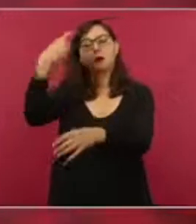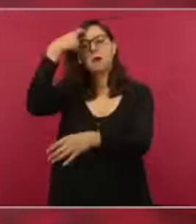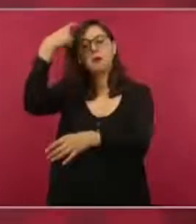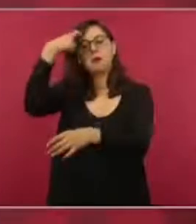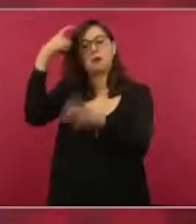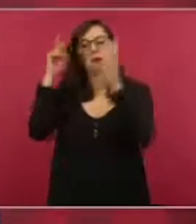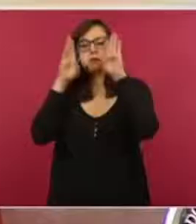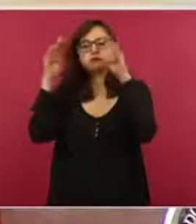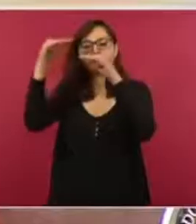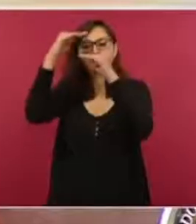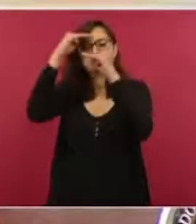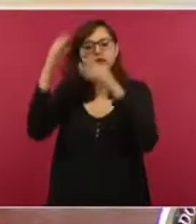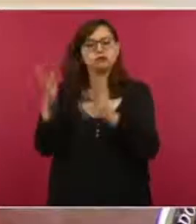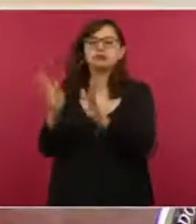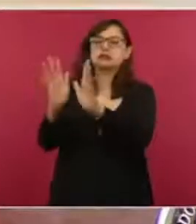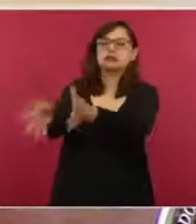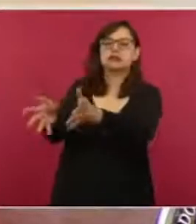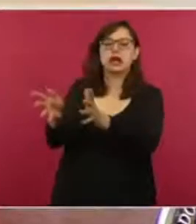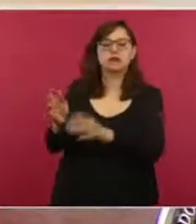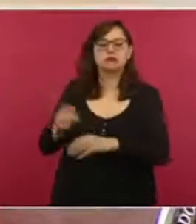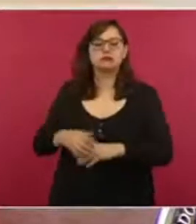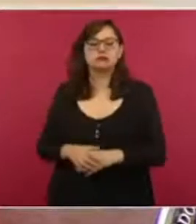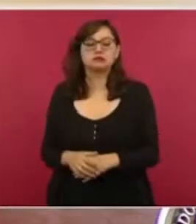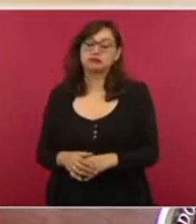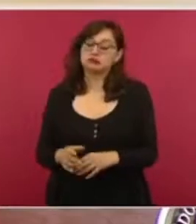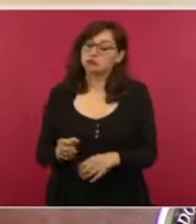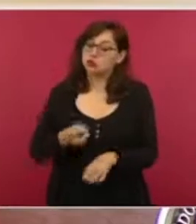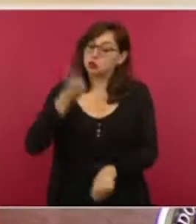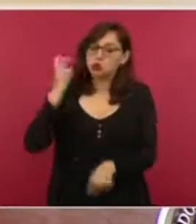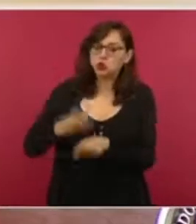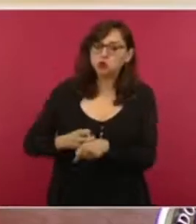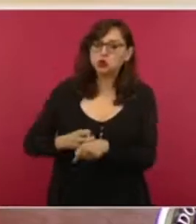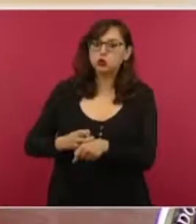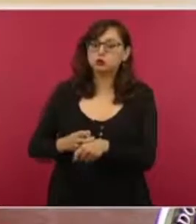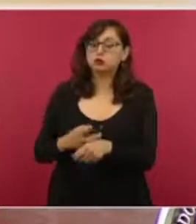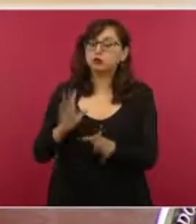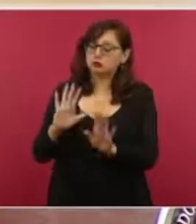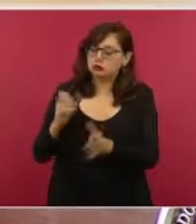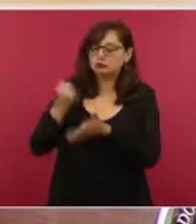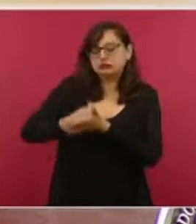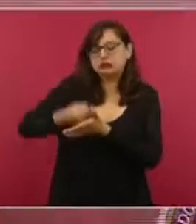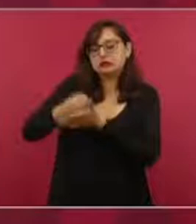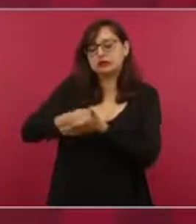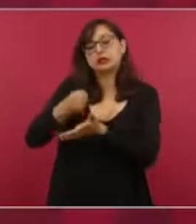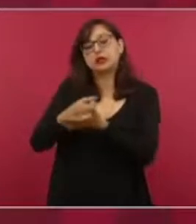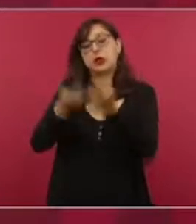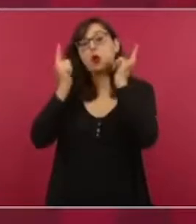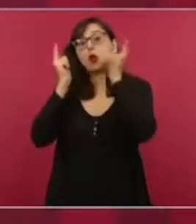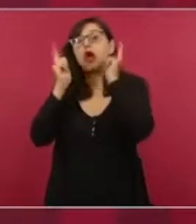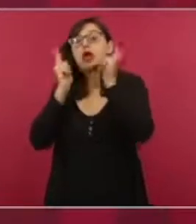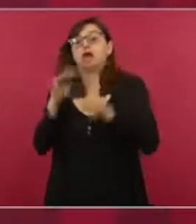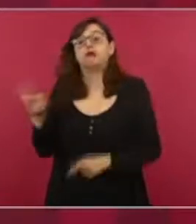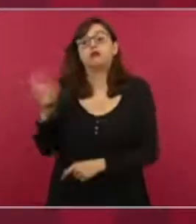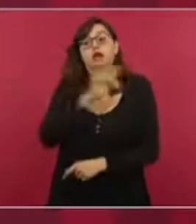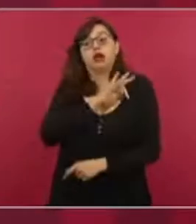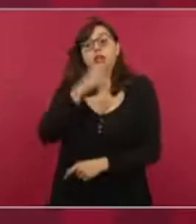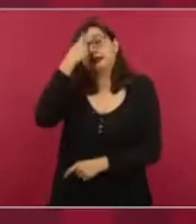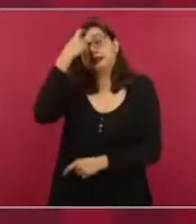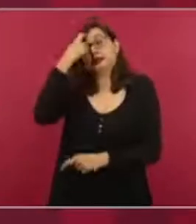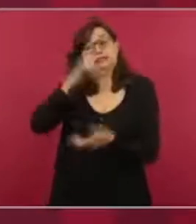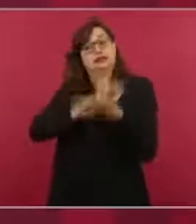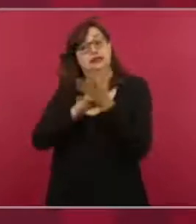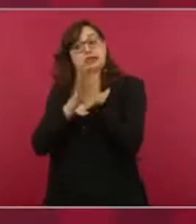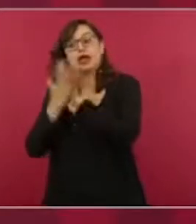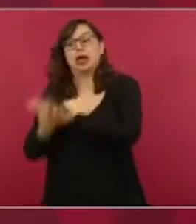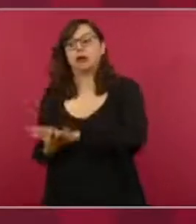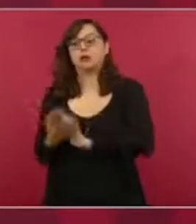hasta las piedras cambian de modo de parecer. Y hay que insistir, pero los jóvenes